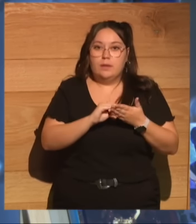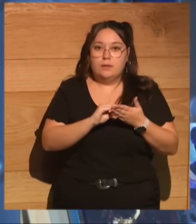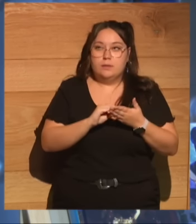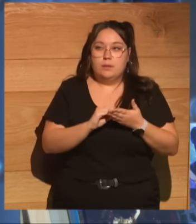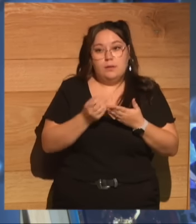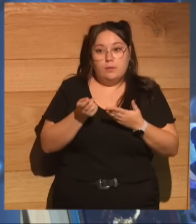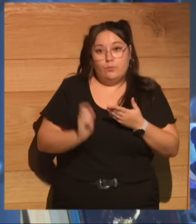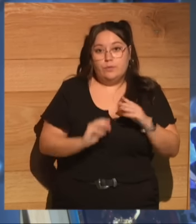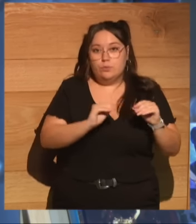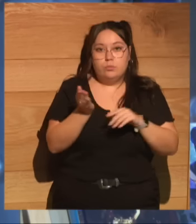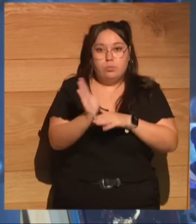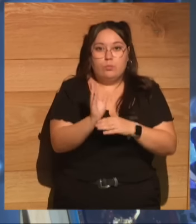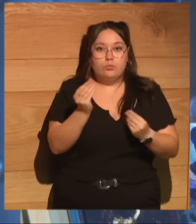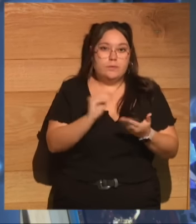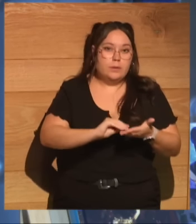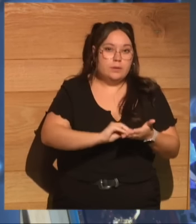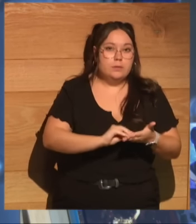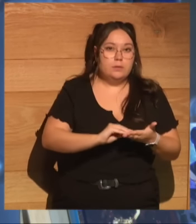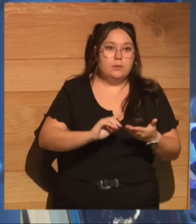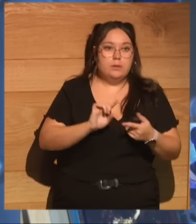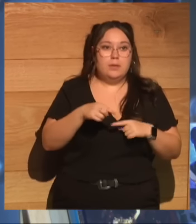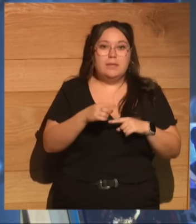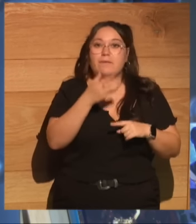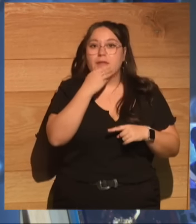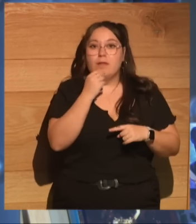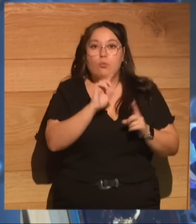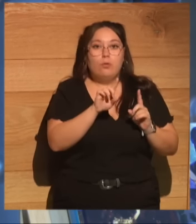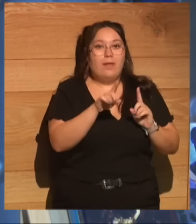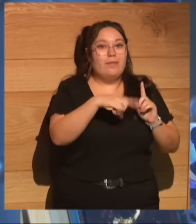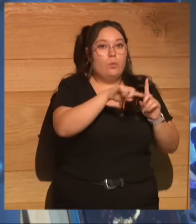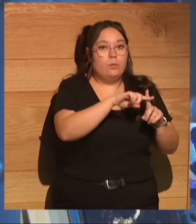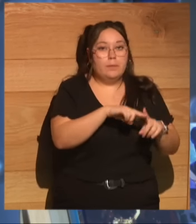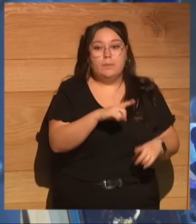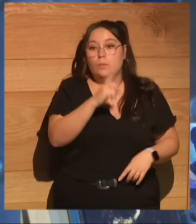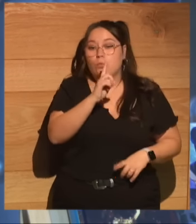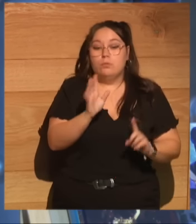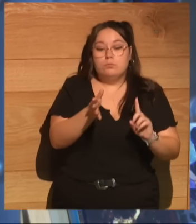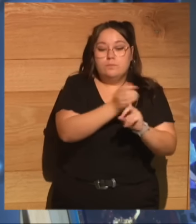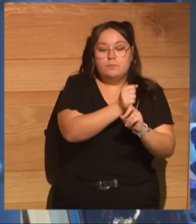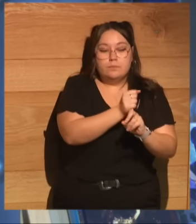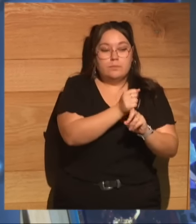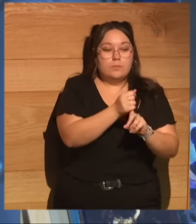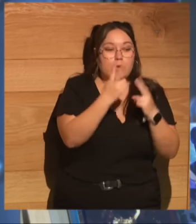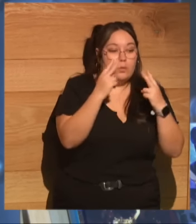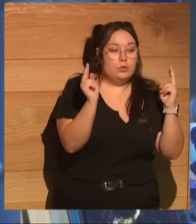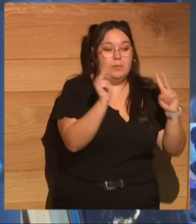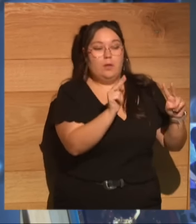carrera, y de hecho devuelve esa belleza. Es decir, lo que uno se encuentra como espectador